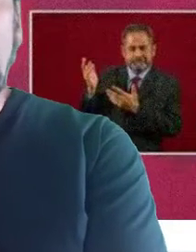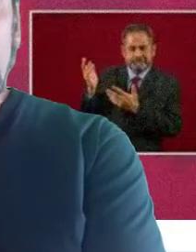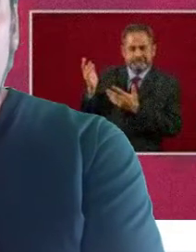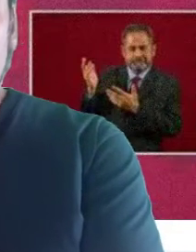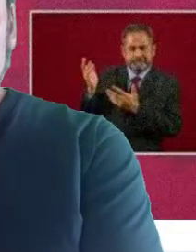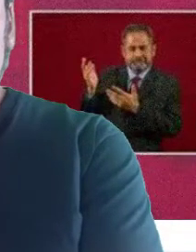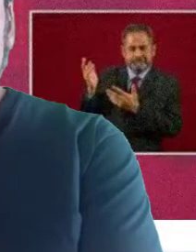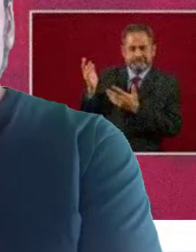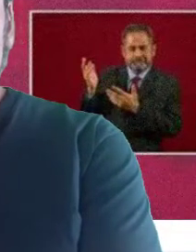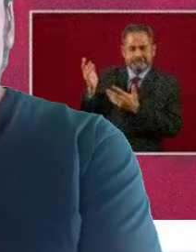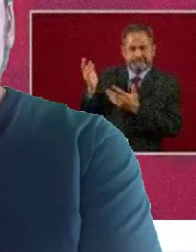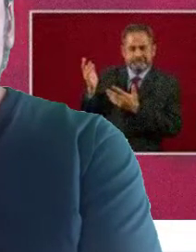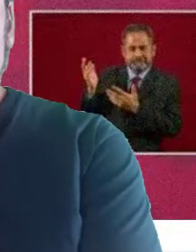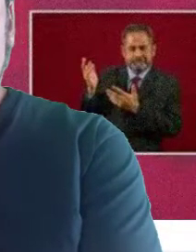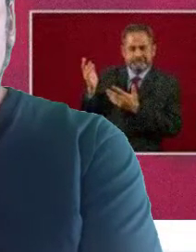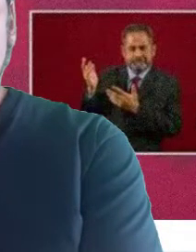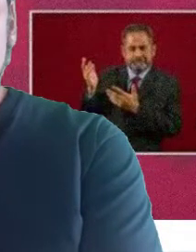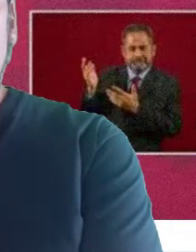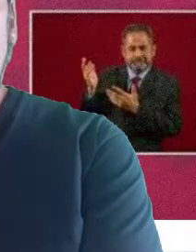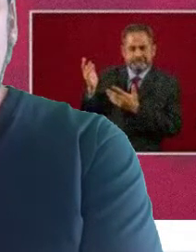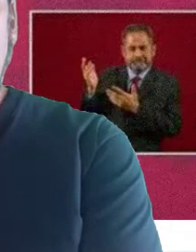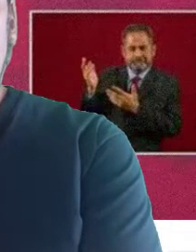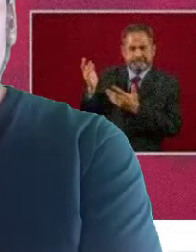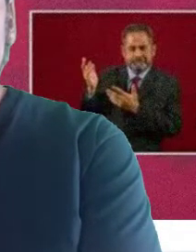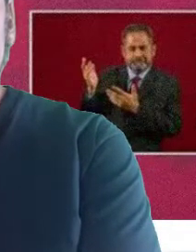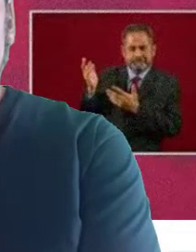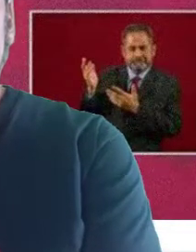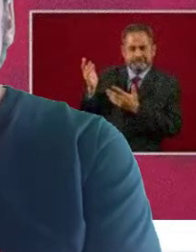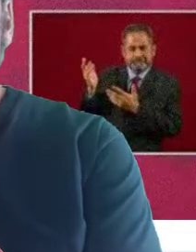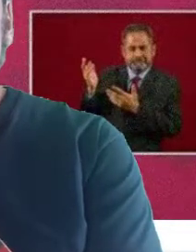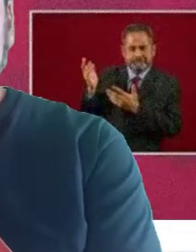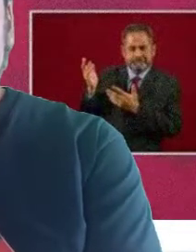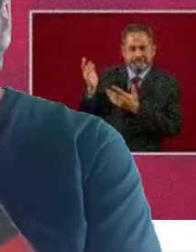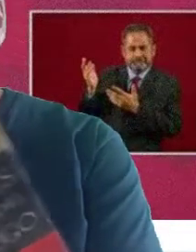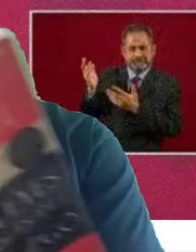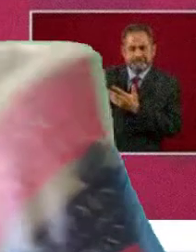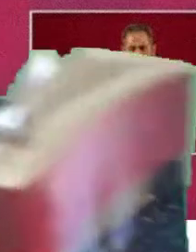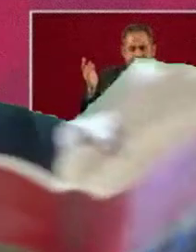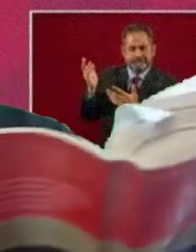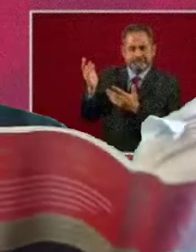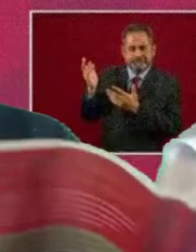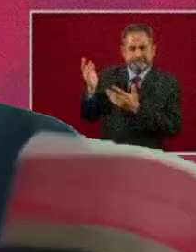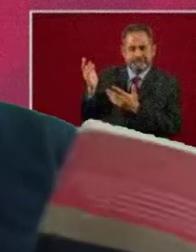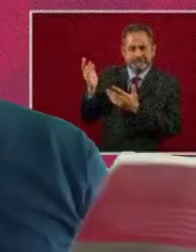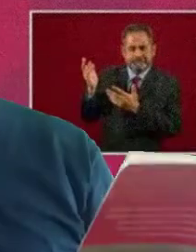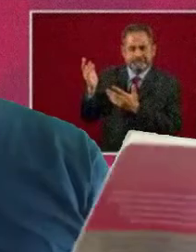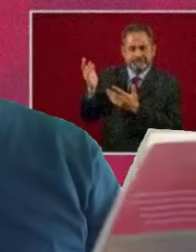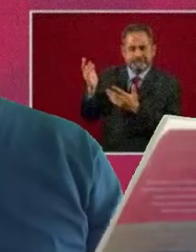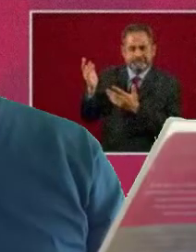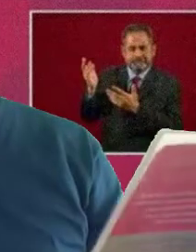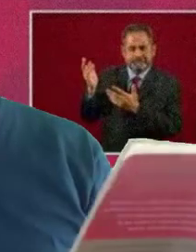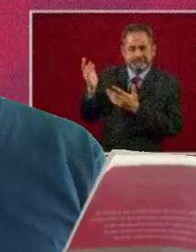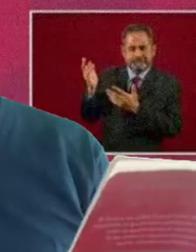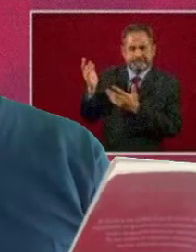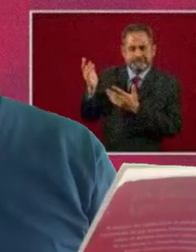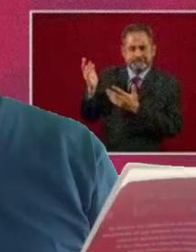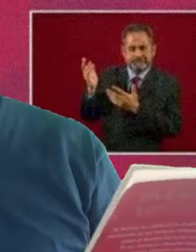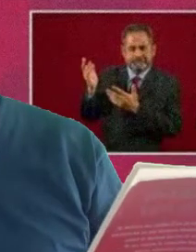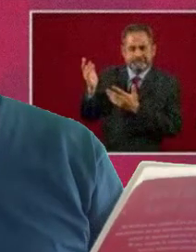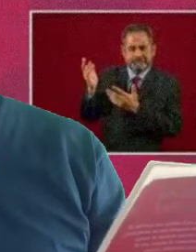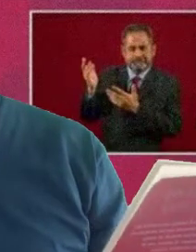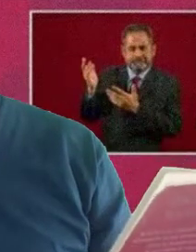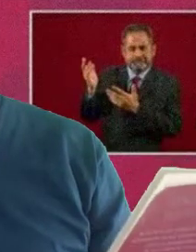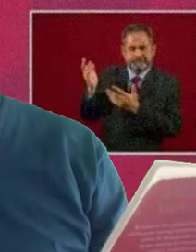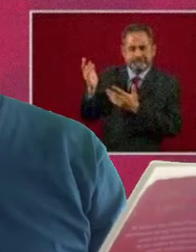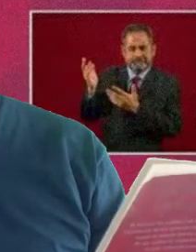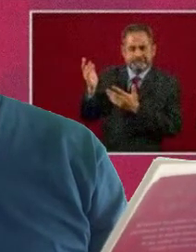importante amigos amigas señoras y señores que sepamos delinear qué es un líder y que no porque también hay muchas ideas equivocadas